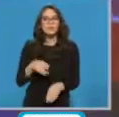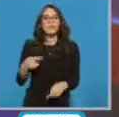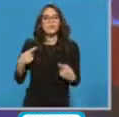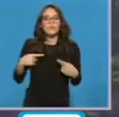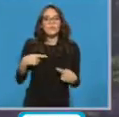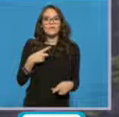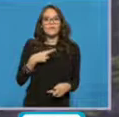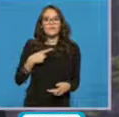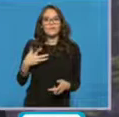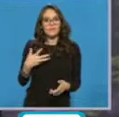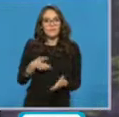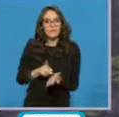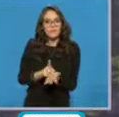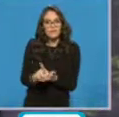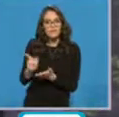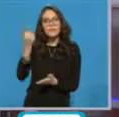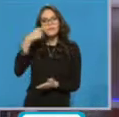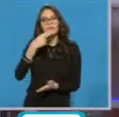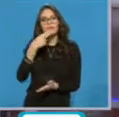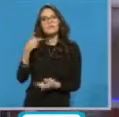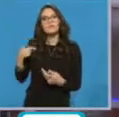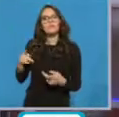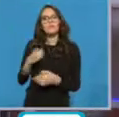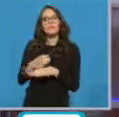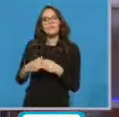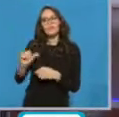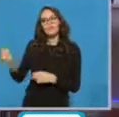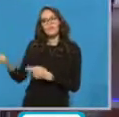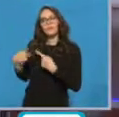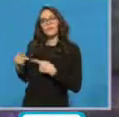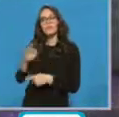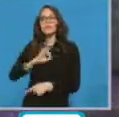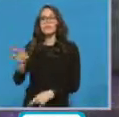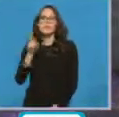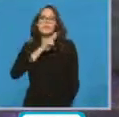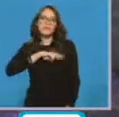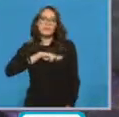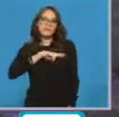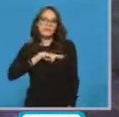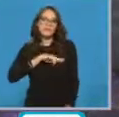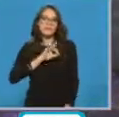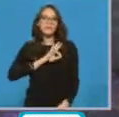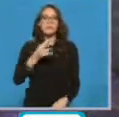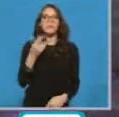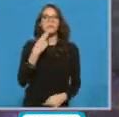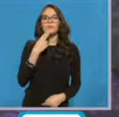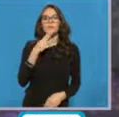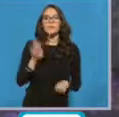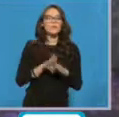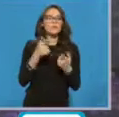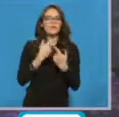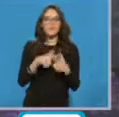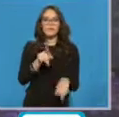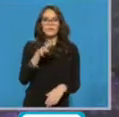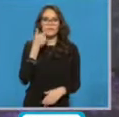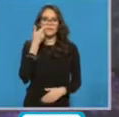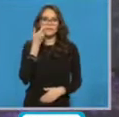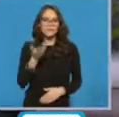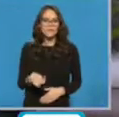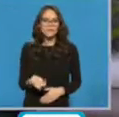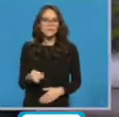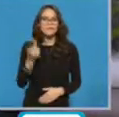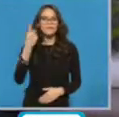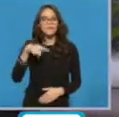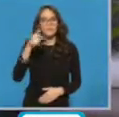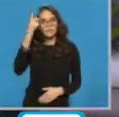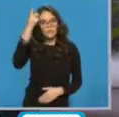bienes de otro, tú lo puedes rentar a un tercero. Tú lo puedes rentar, tú lo puedes utilizar como quieras. El